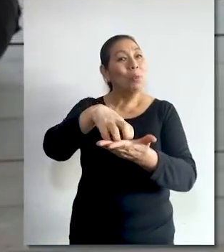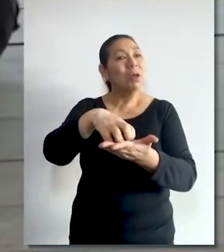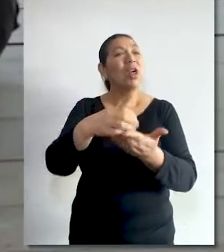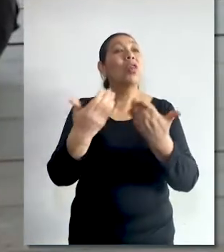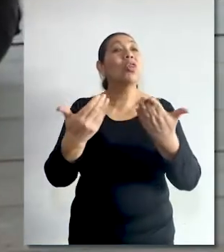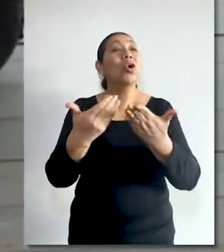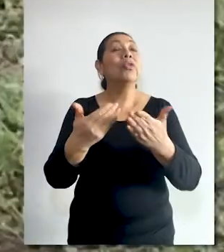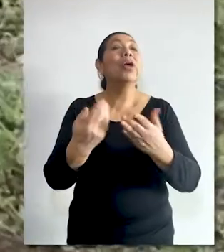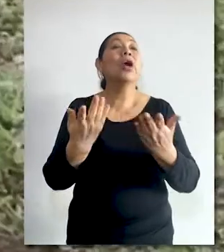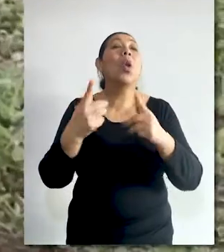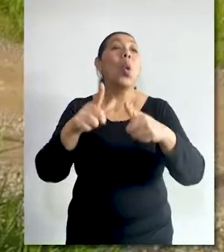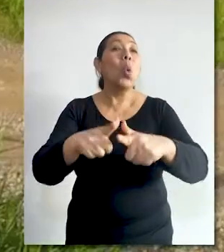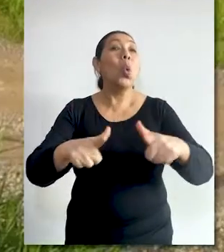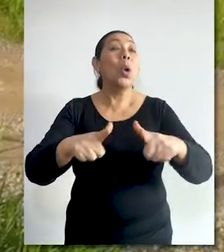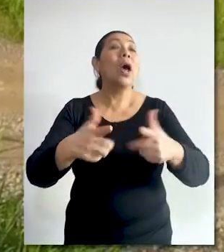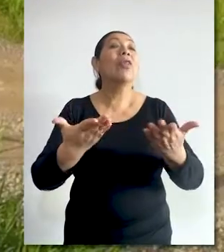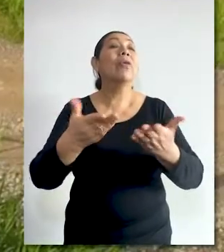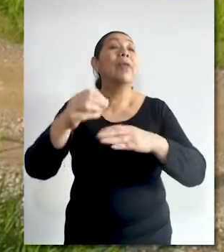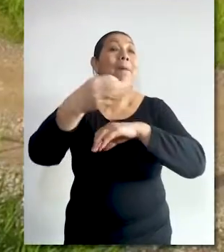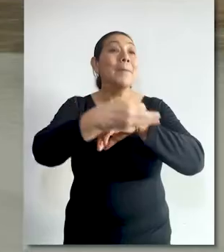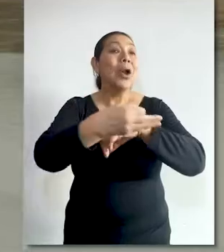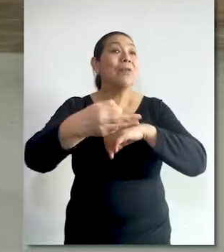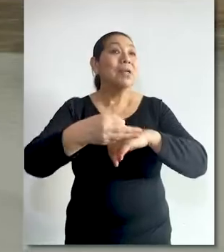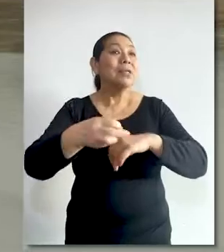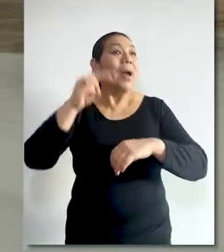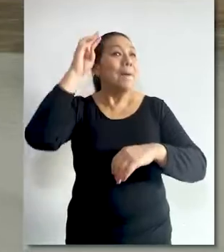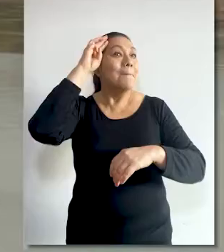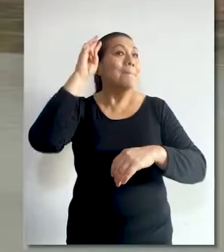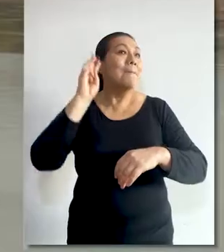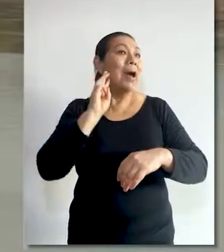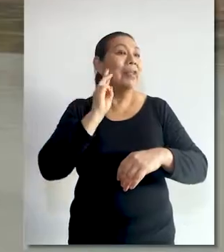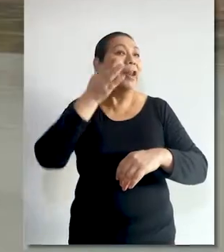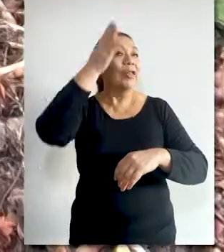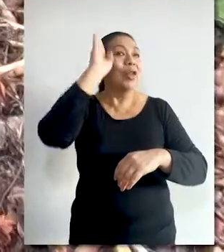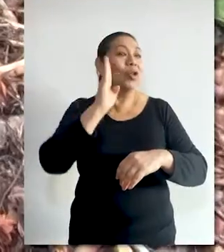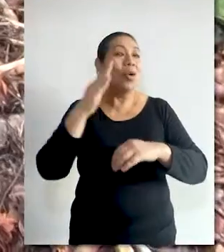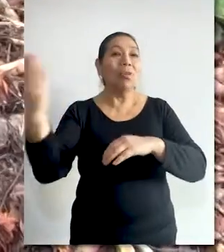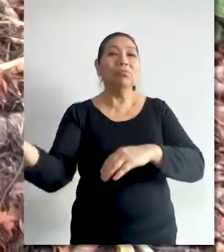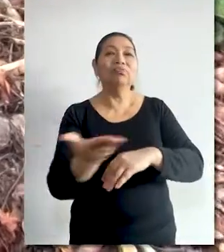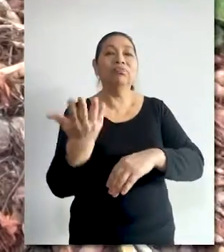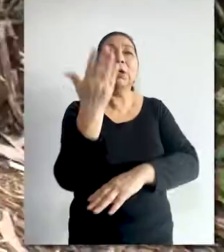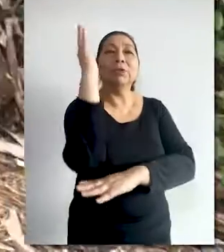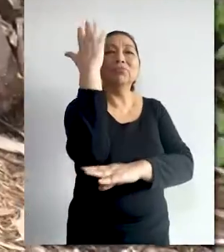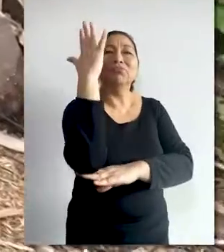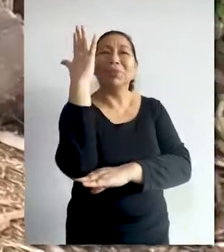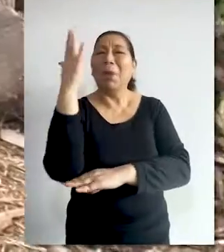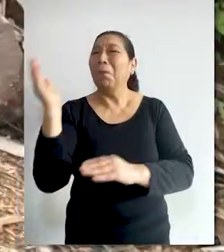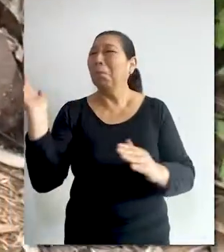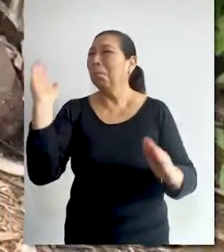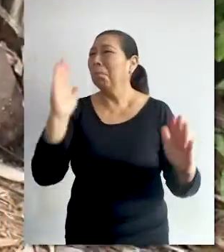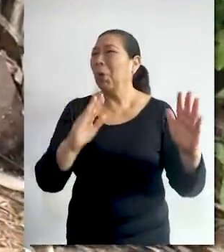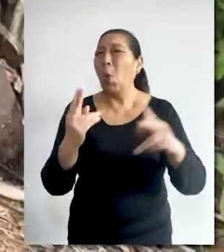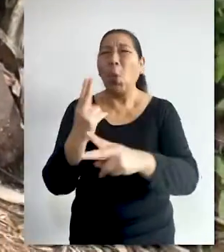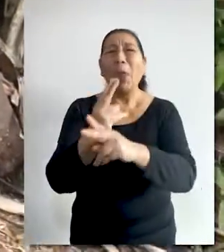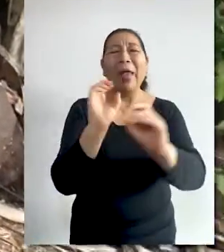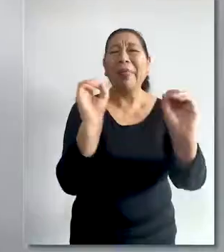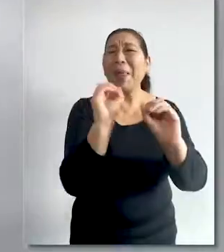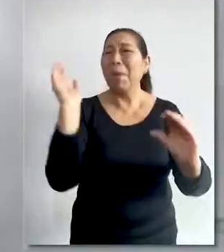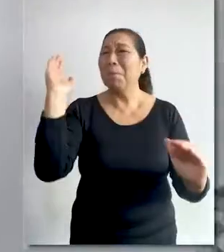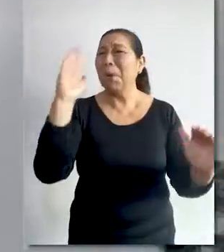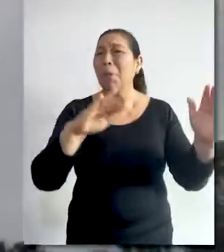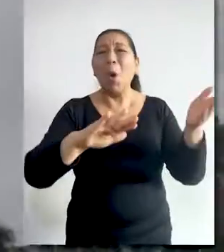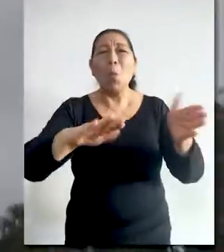esta comunidad ubicada en Tambopata, Madre de Dios, que sufrió de tala ilegal, deforestación, deterioro del